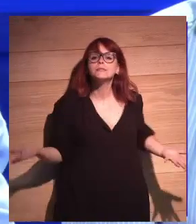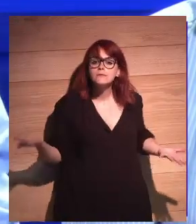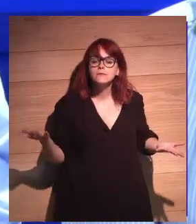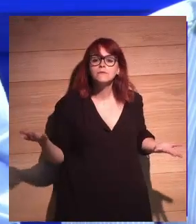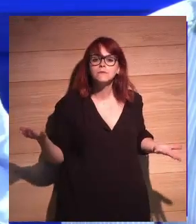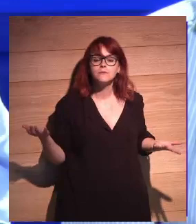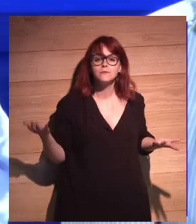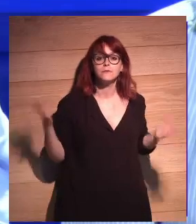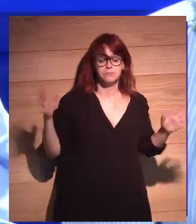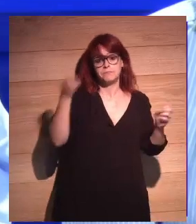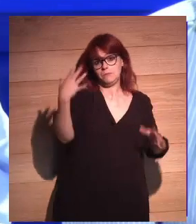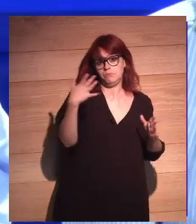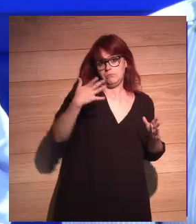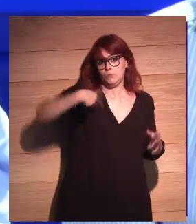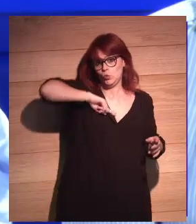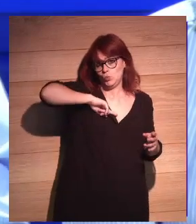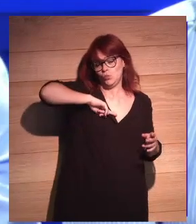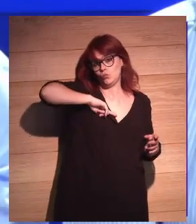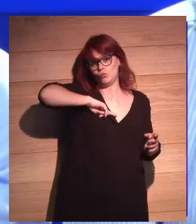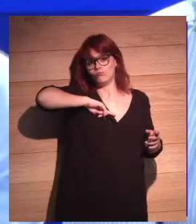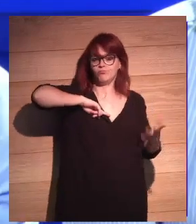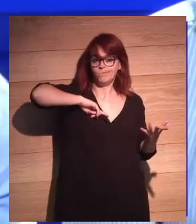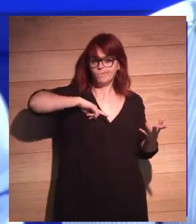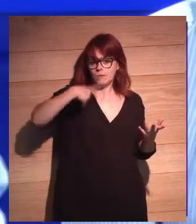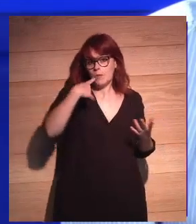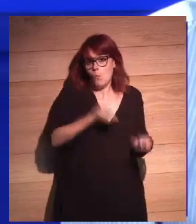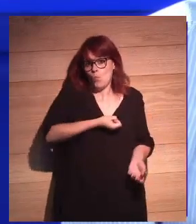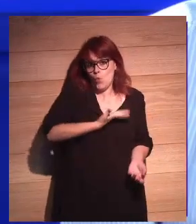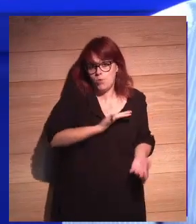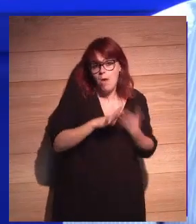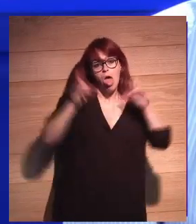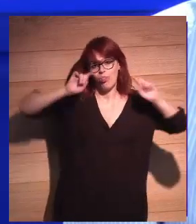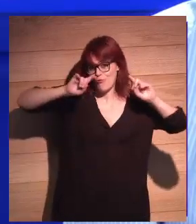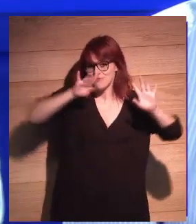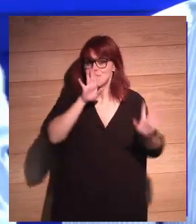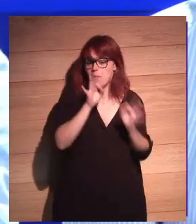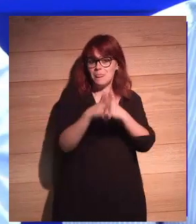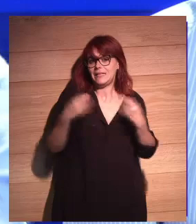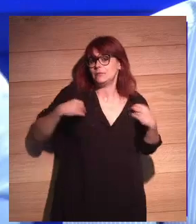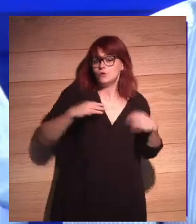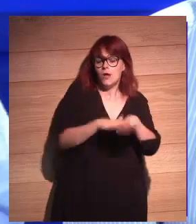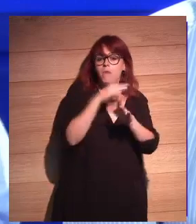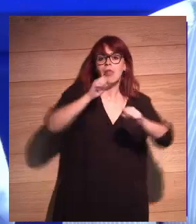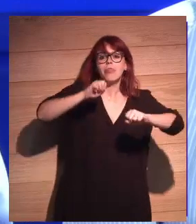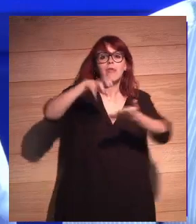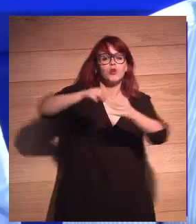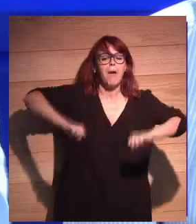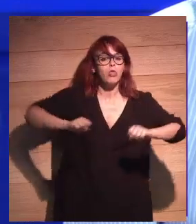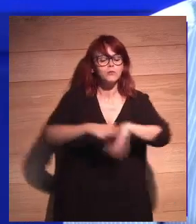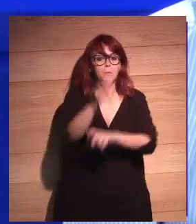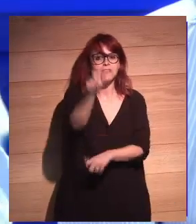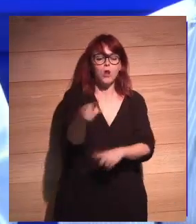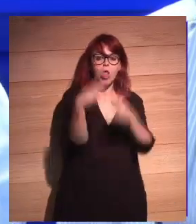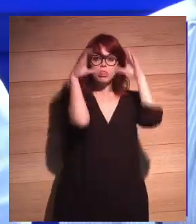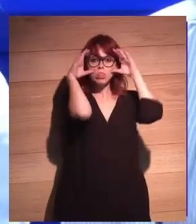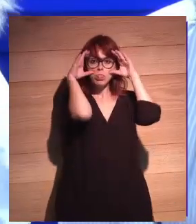Bien, nosotros que, insisto, es mi pasión la educación, yo disfruto cuando estás en un centro de mayores y una persona está con